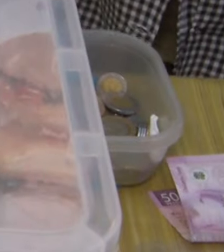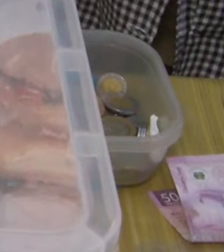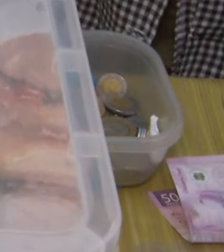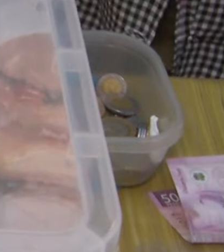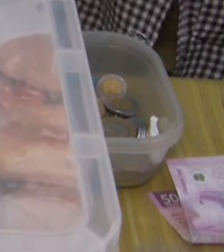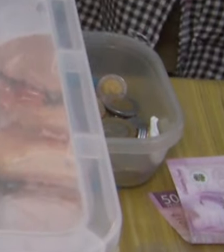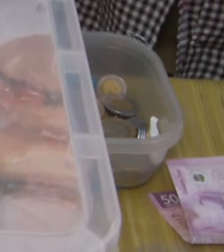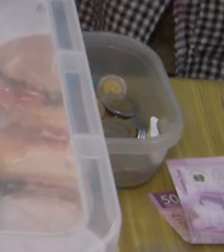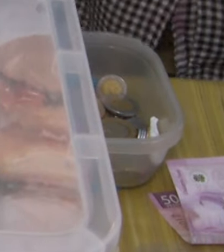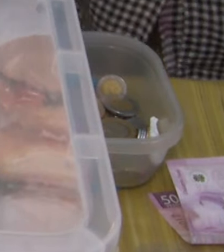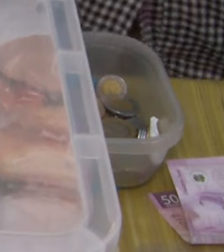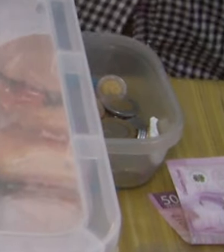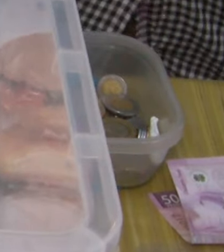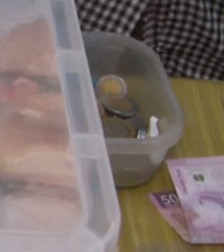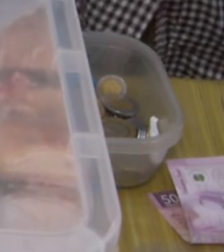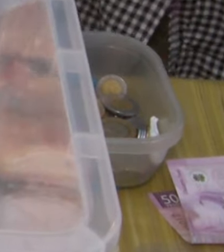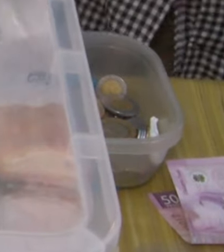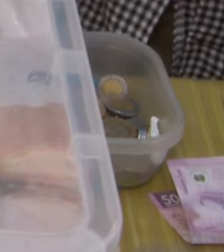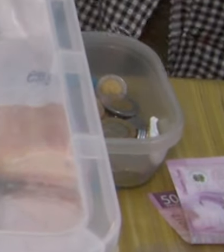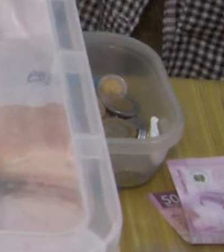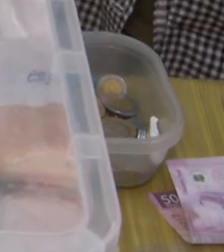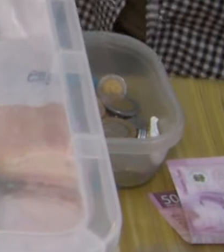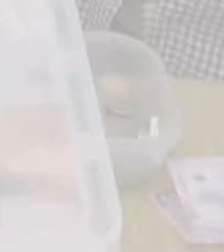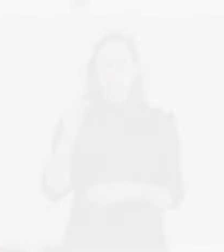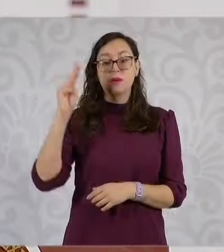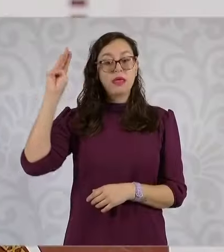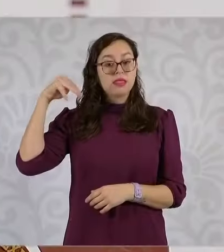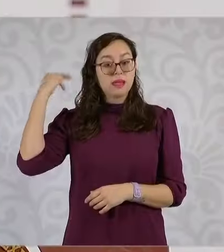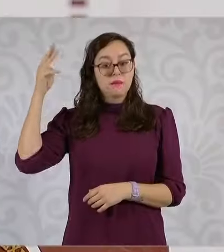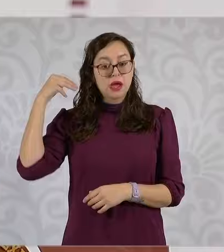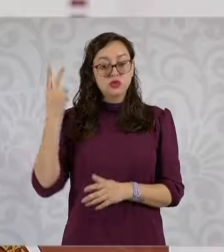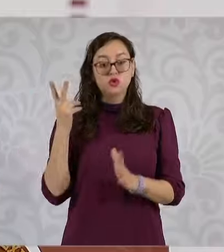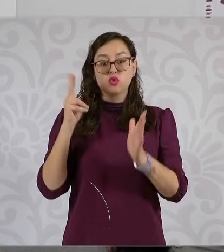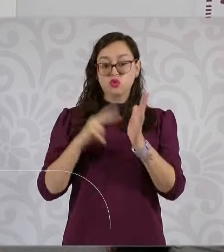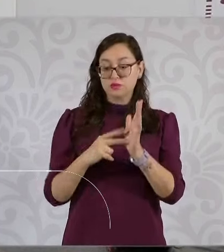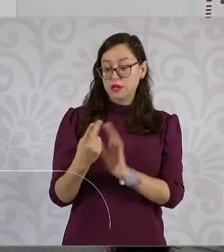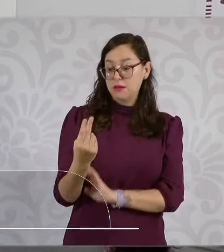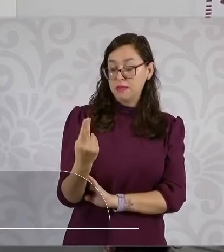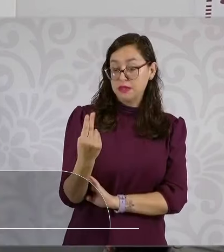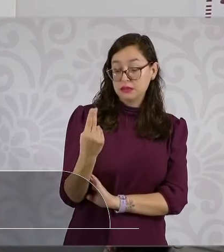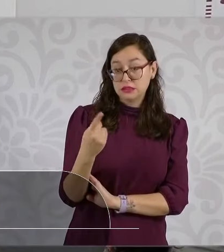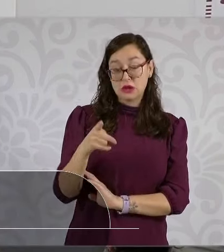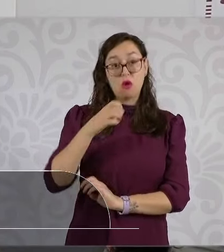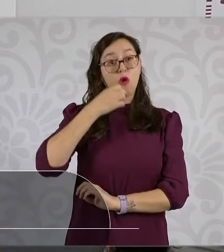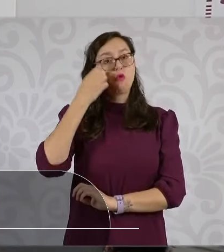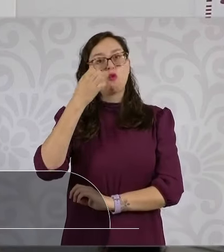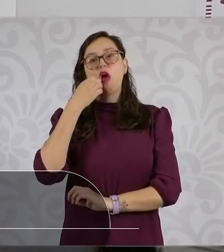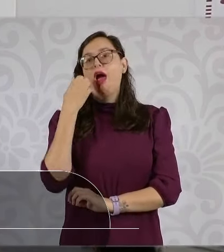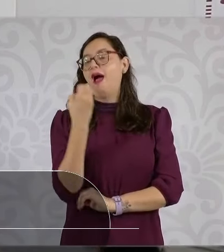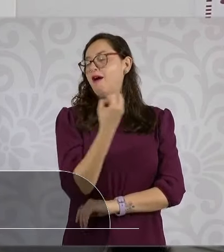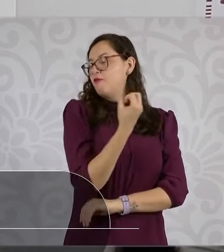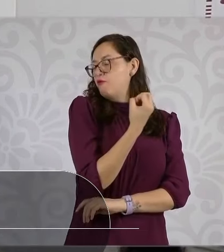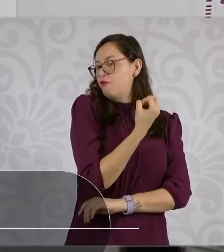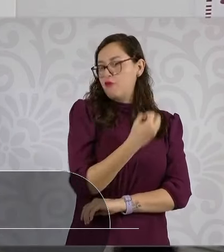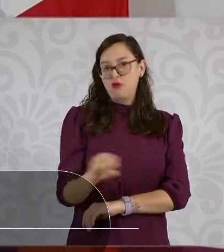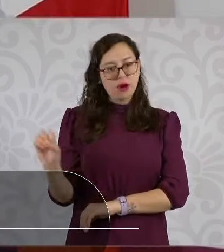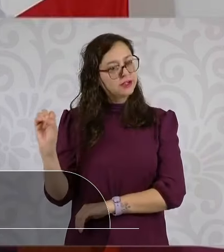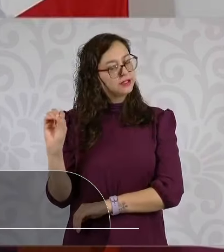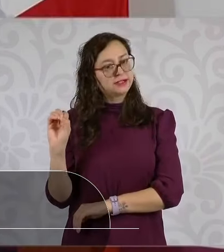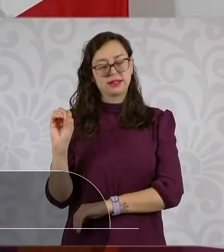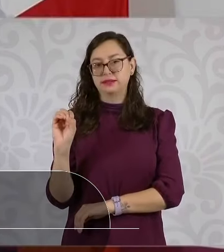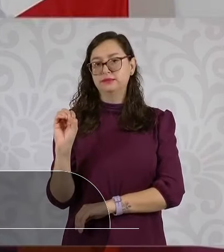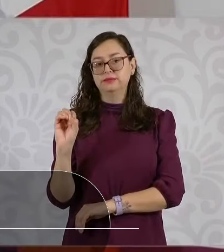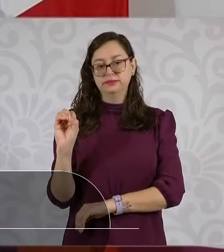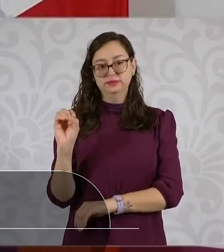Mario Delgado durante la conferencia en Palacio Nacional. Ya será obligatorio para todas las escuelas